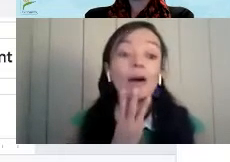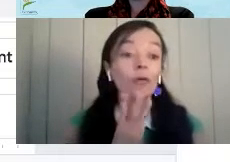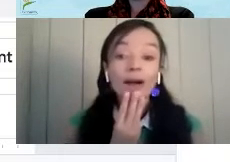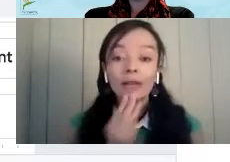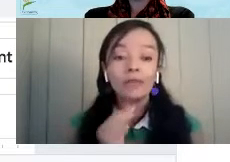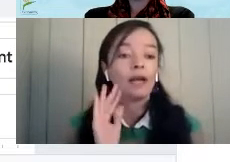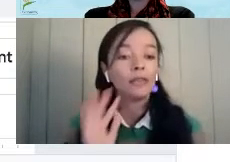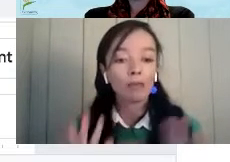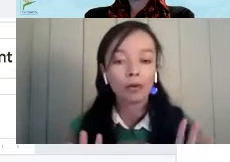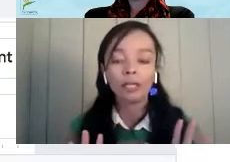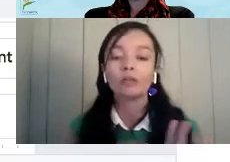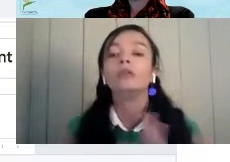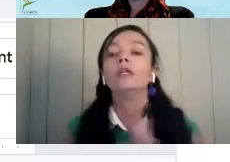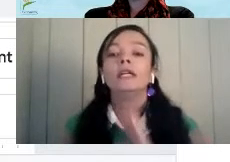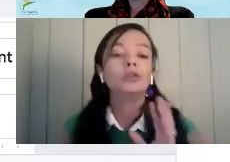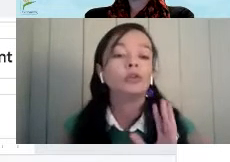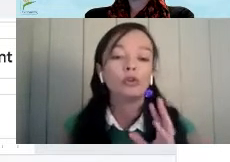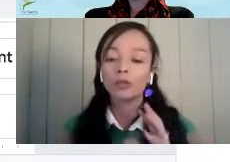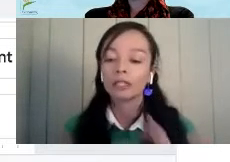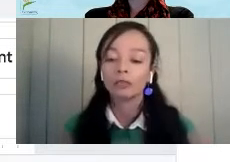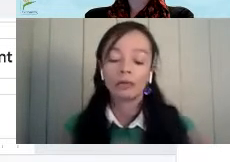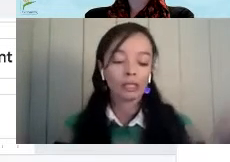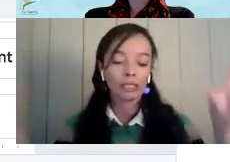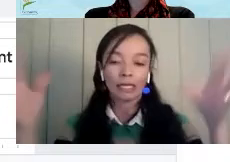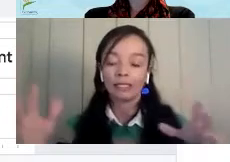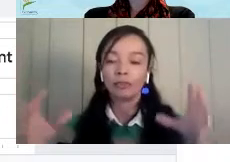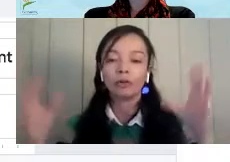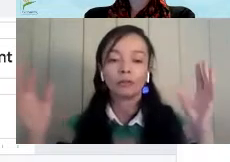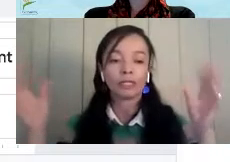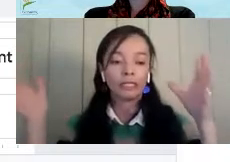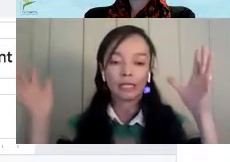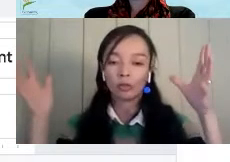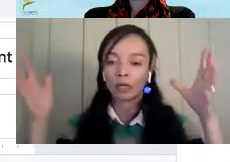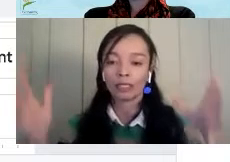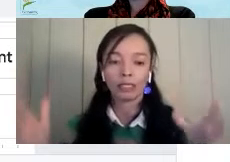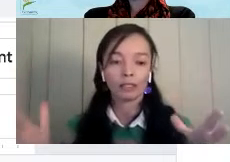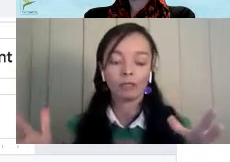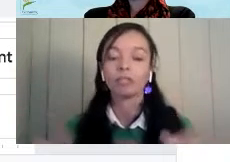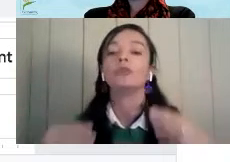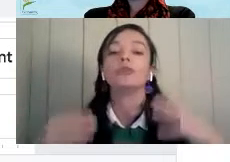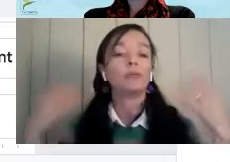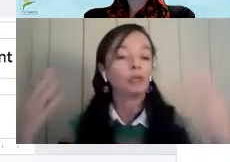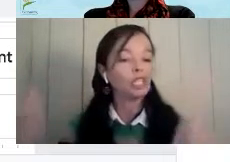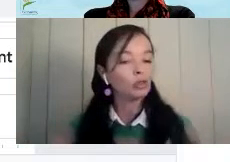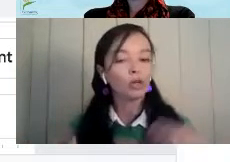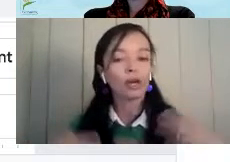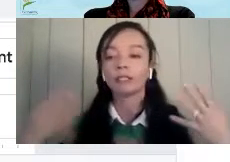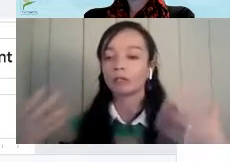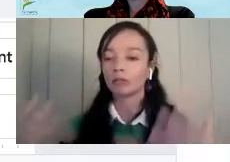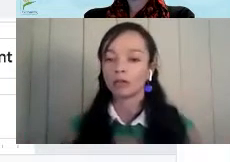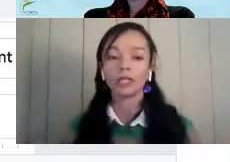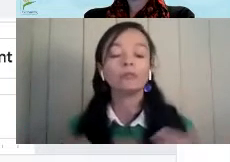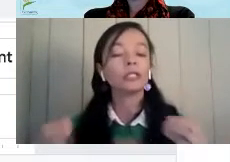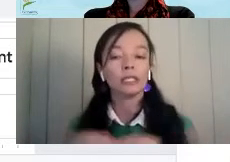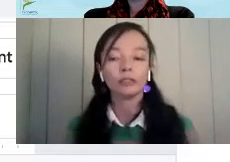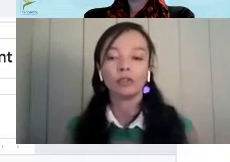Agua. De a poquito. Y no es que nos vamos a sentar el niño y vamos a enseñarle todas las señas al mismo. De a poquito, cada vez que